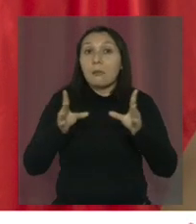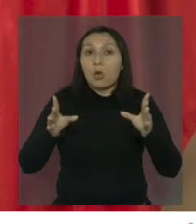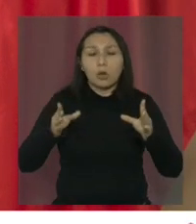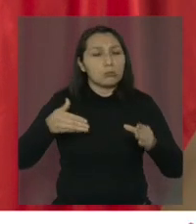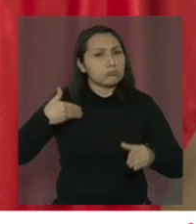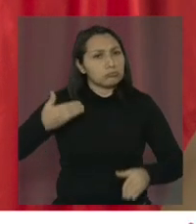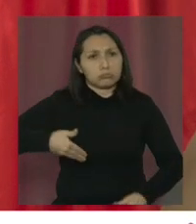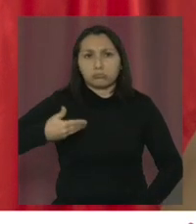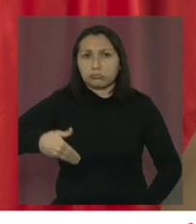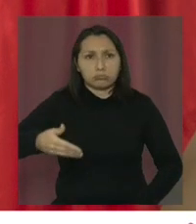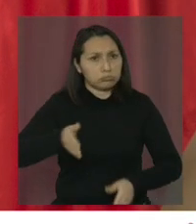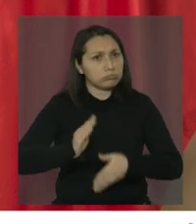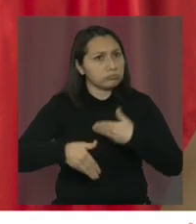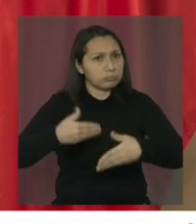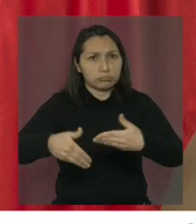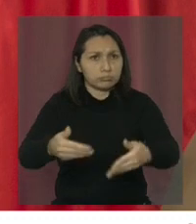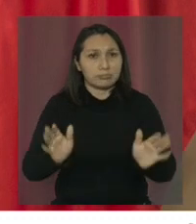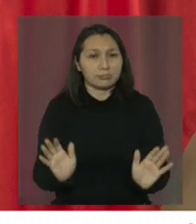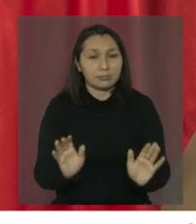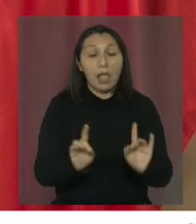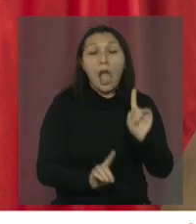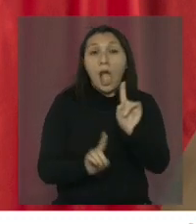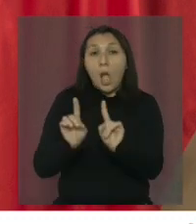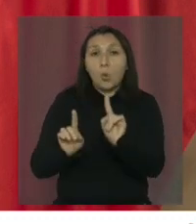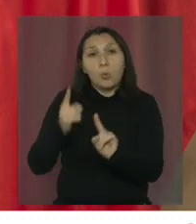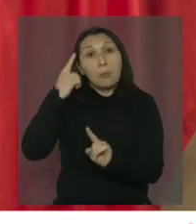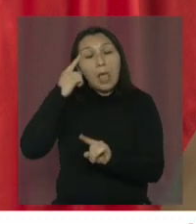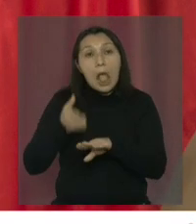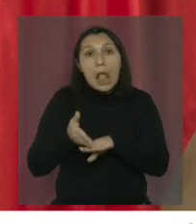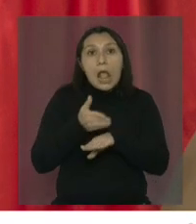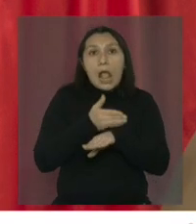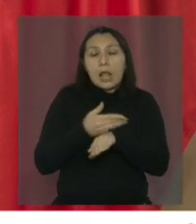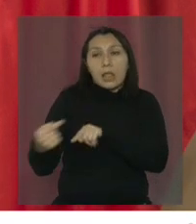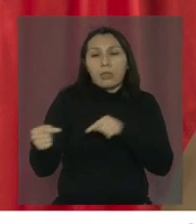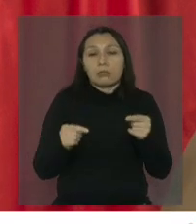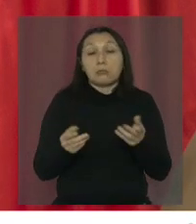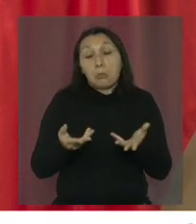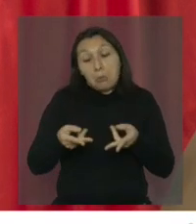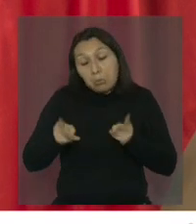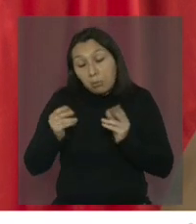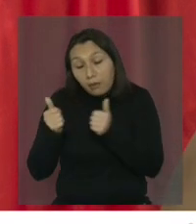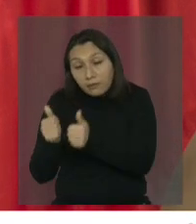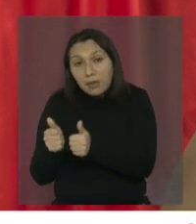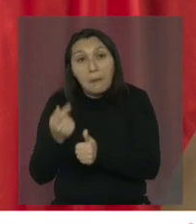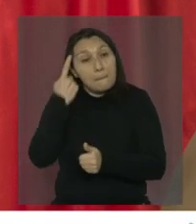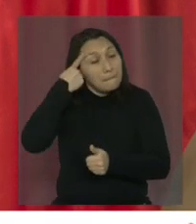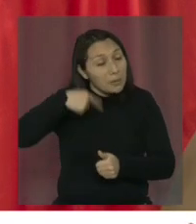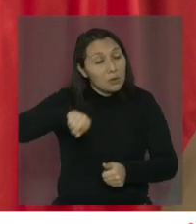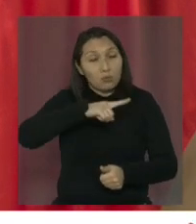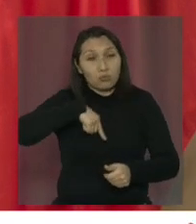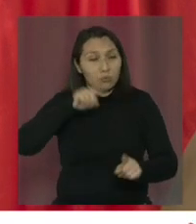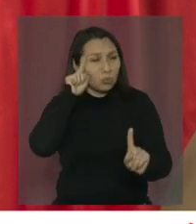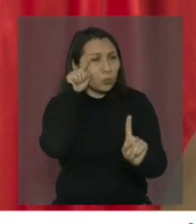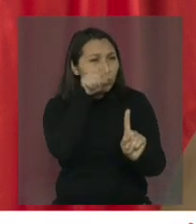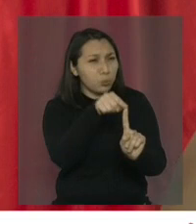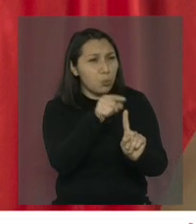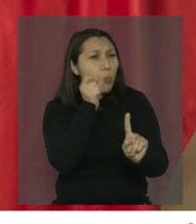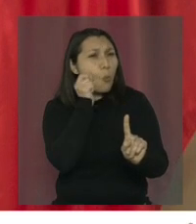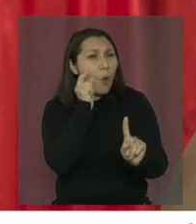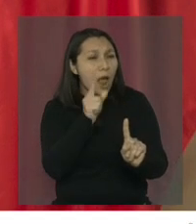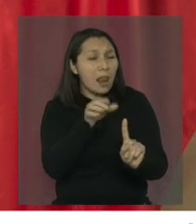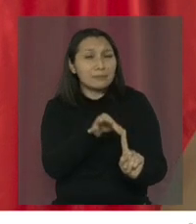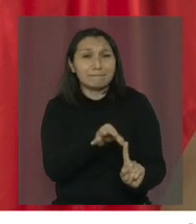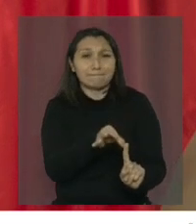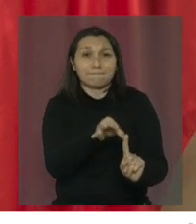sigue funcionando algunos que quieren adelantar esa discusión bueno es legítimo pero nuestra centralidad nuestro foco